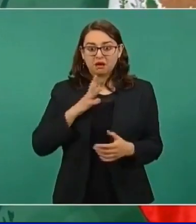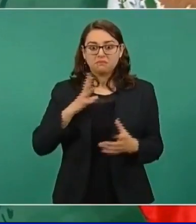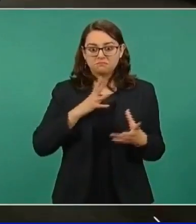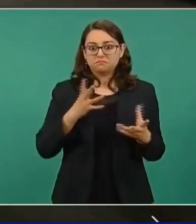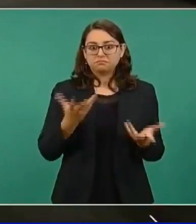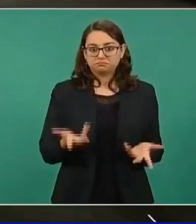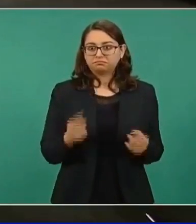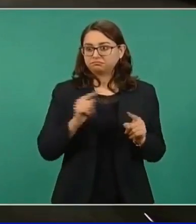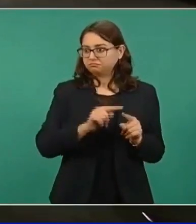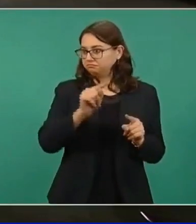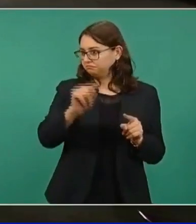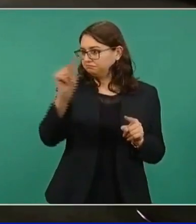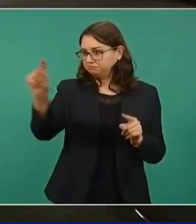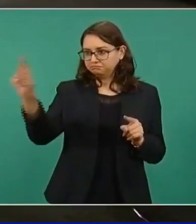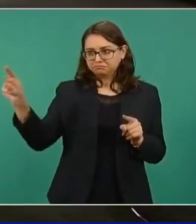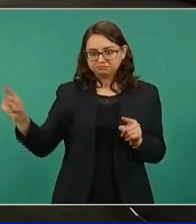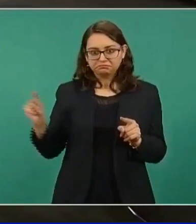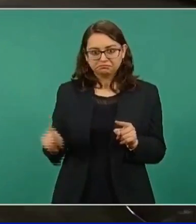Infiernillo,